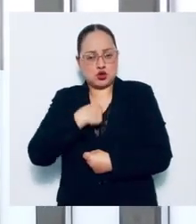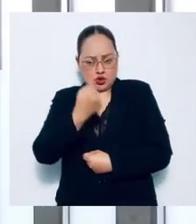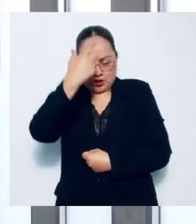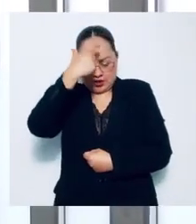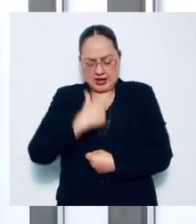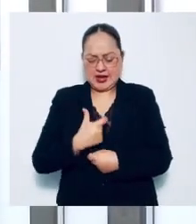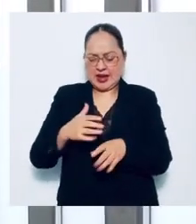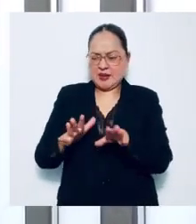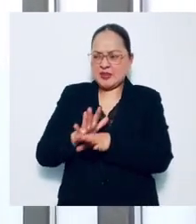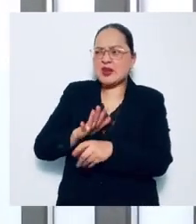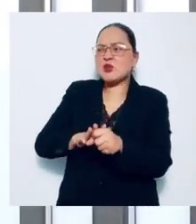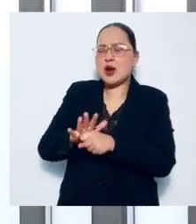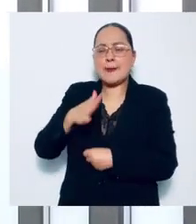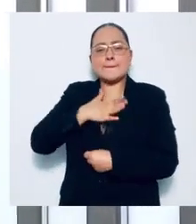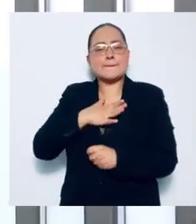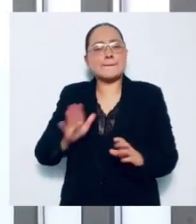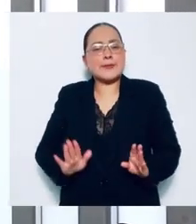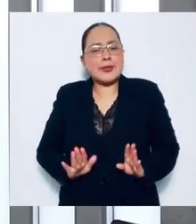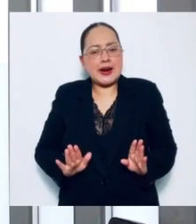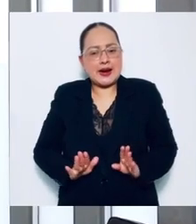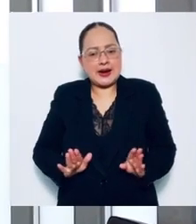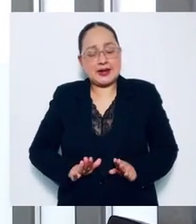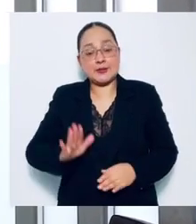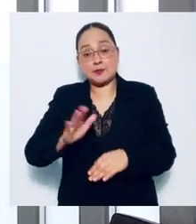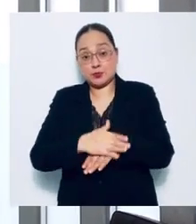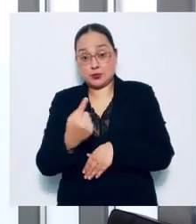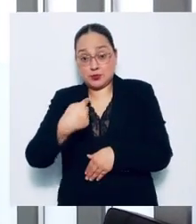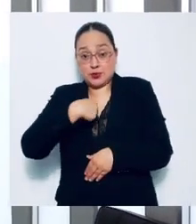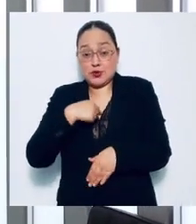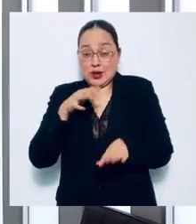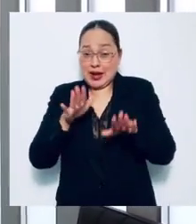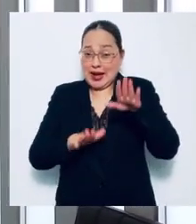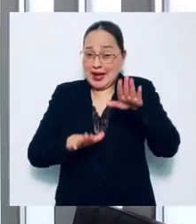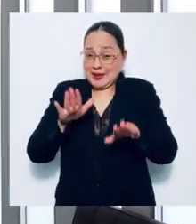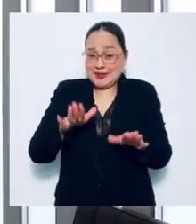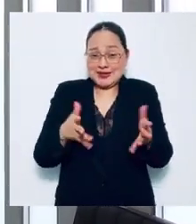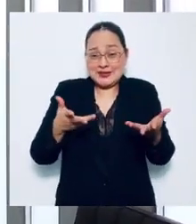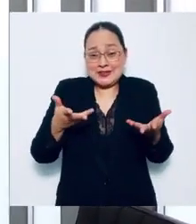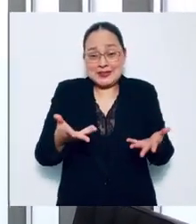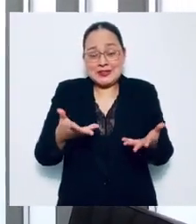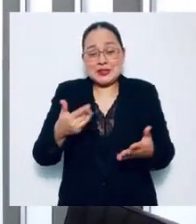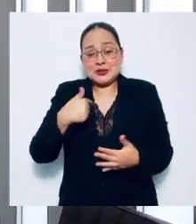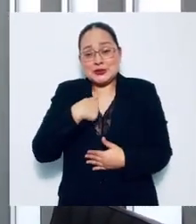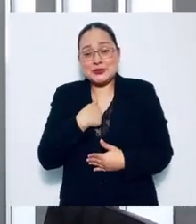mí mi carácter. A veces no